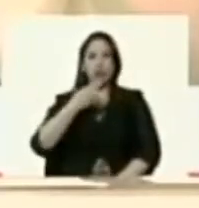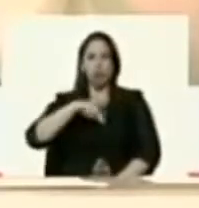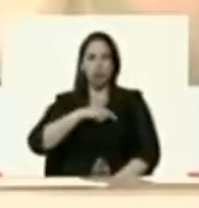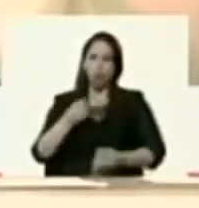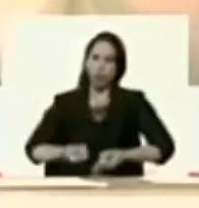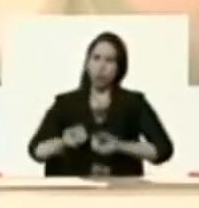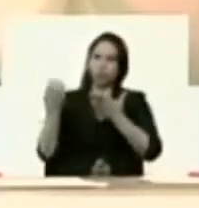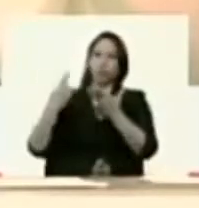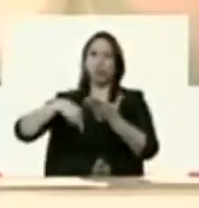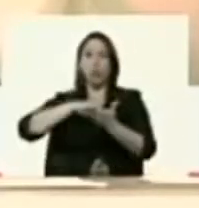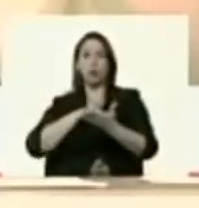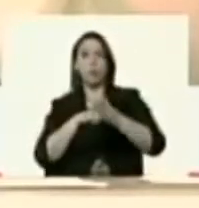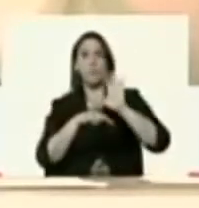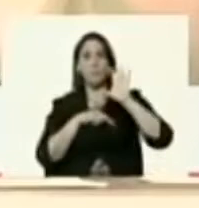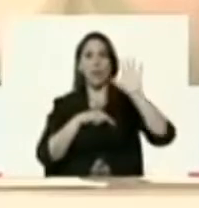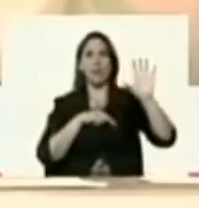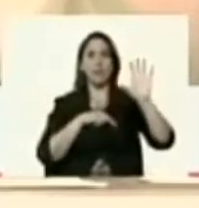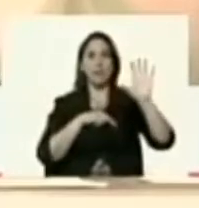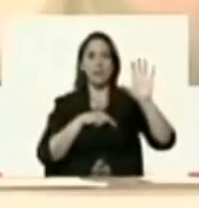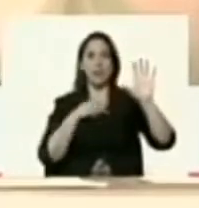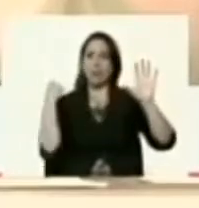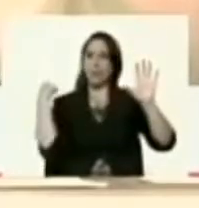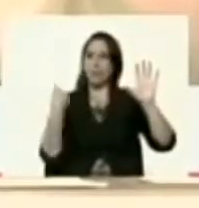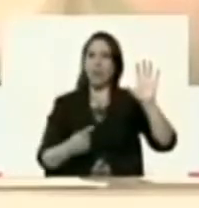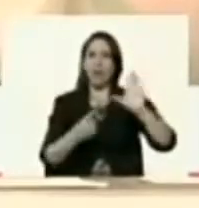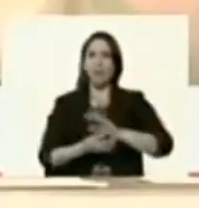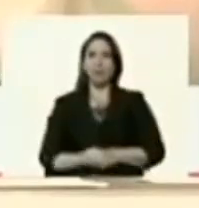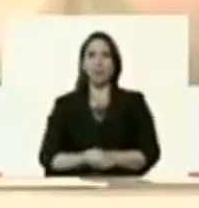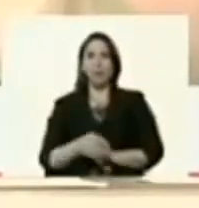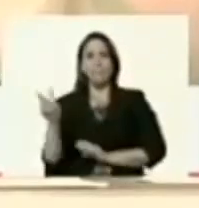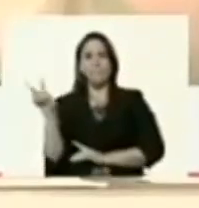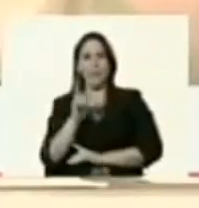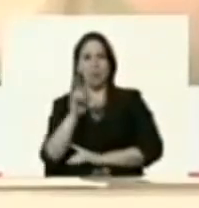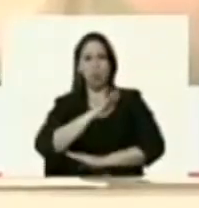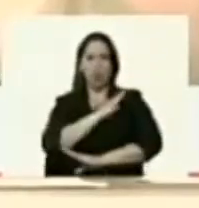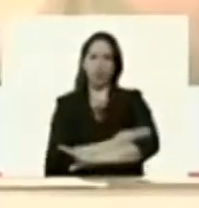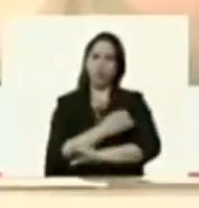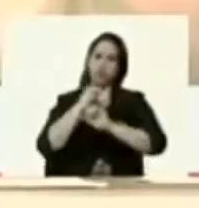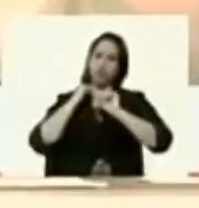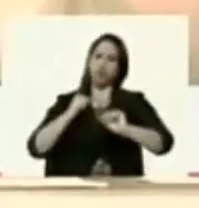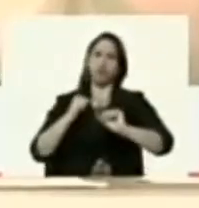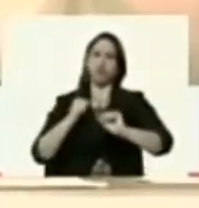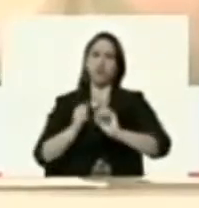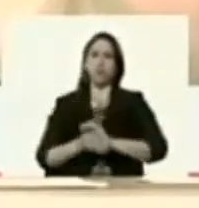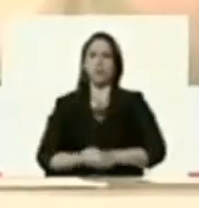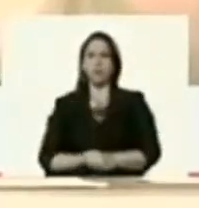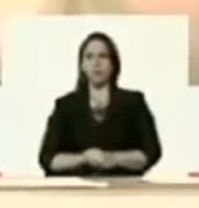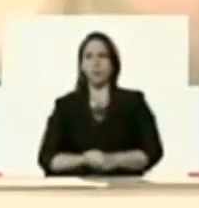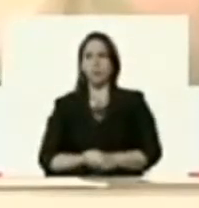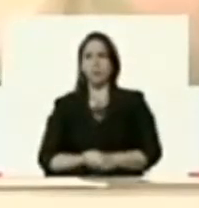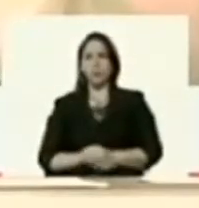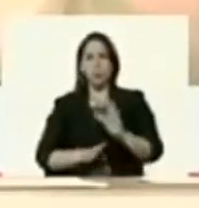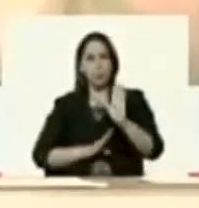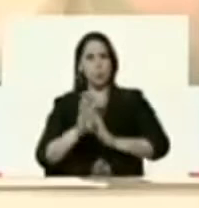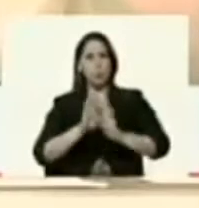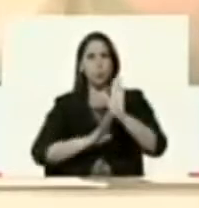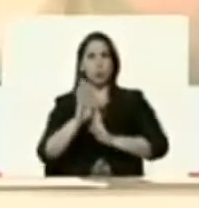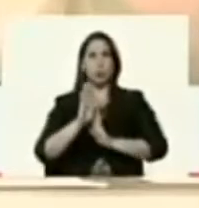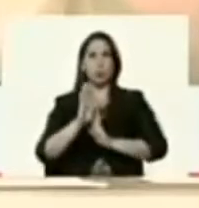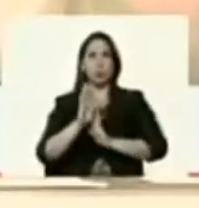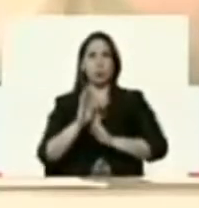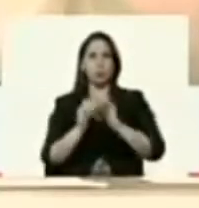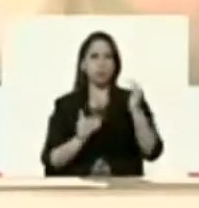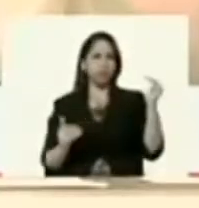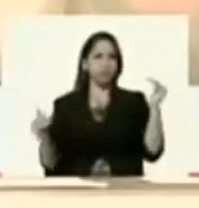a nuestro país a lo que tiene que ser una Venezuela potencia, pujante, desarrollada,